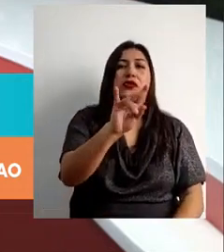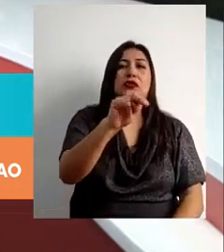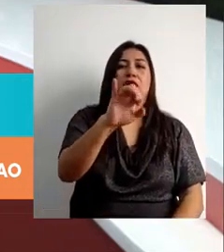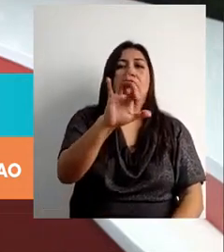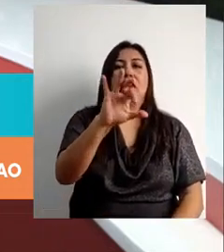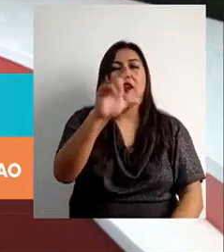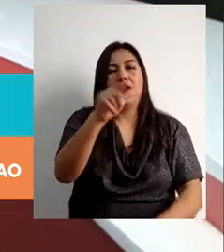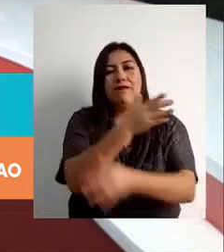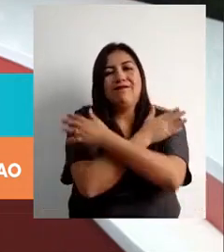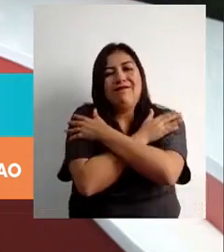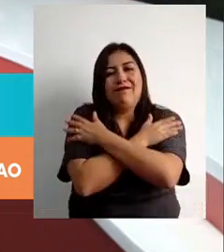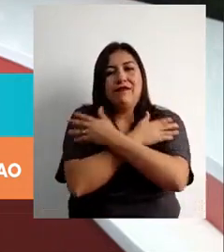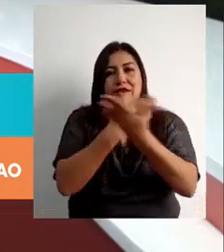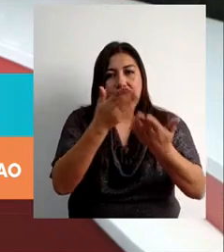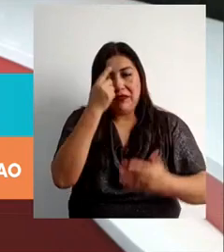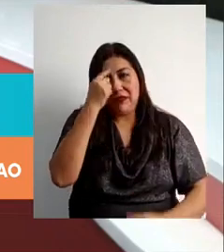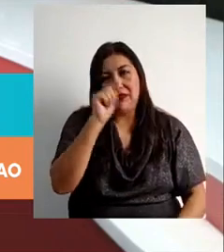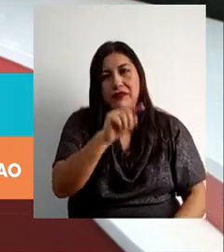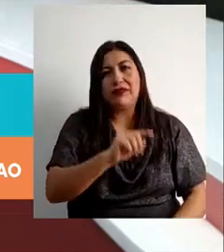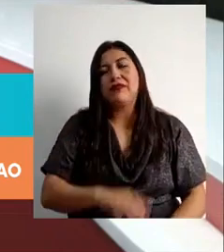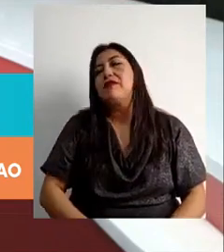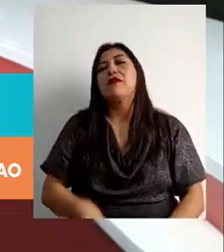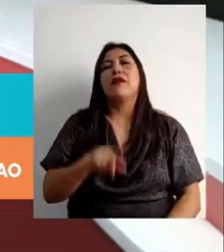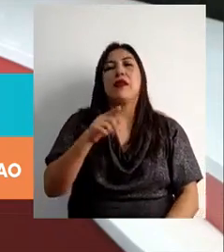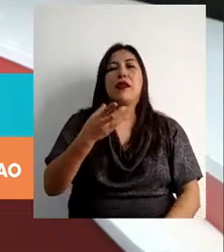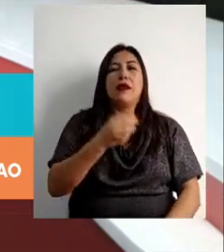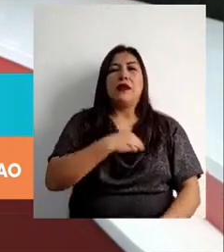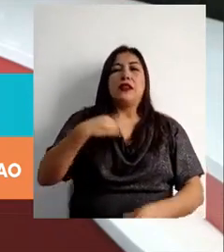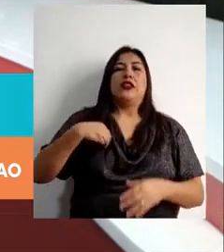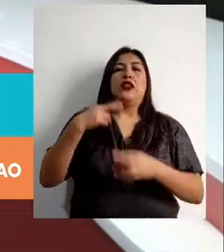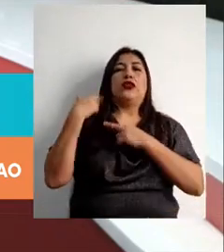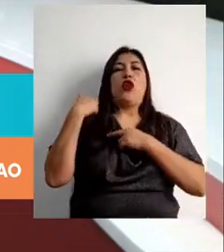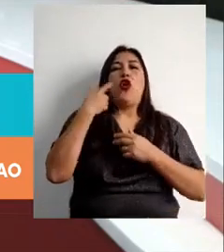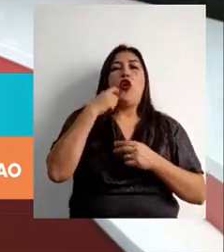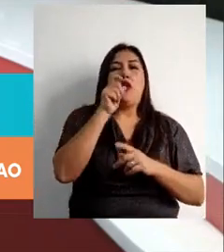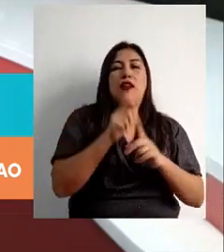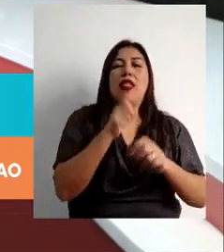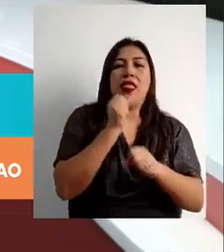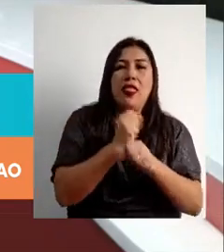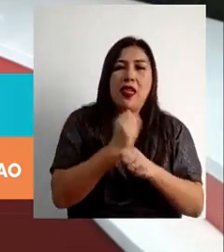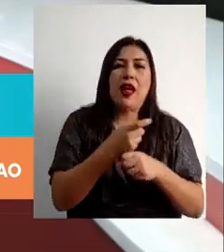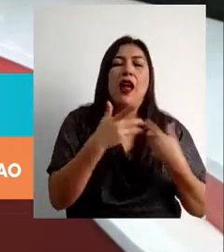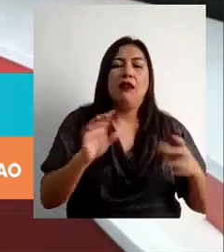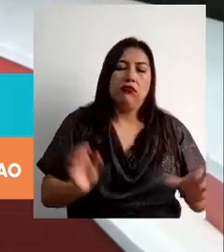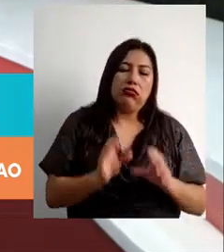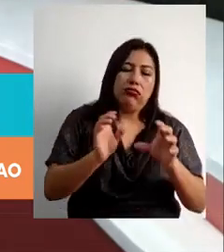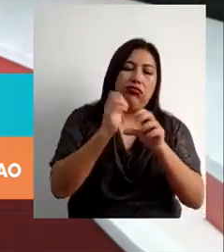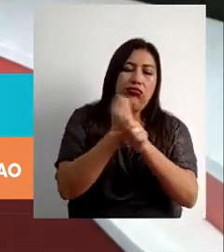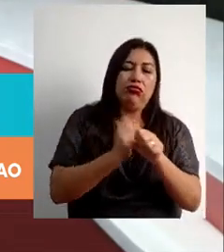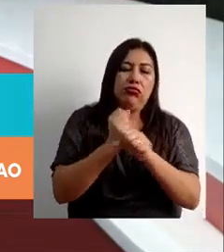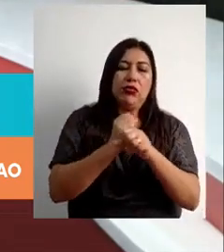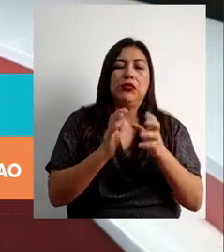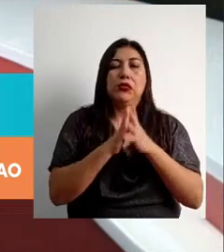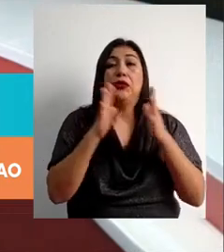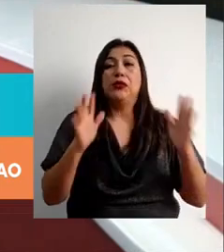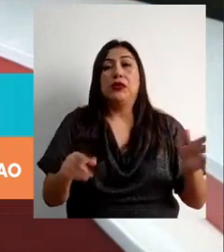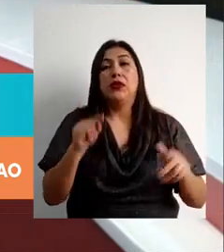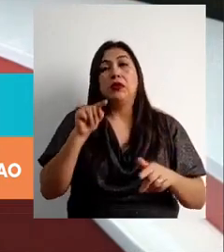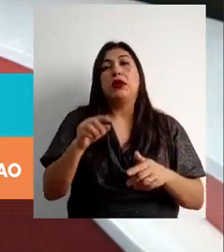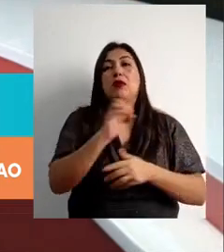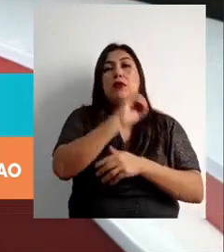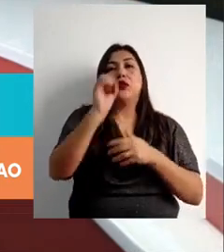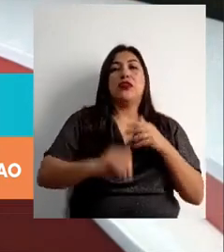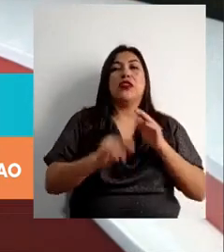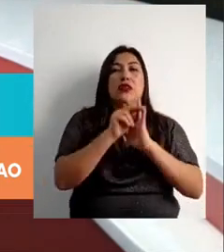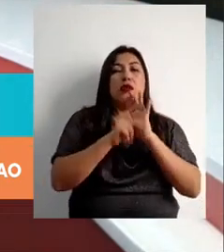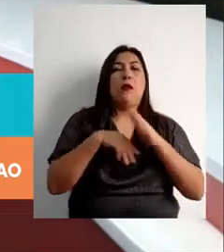como ministro de Trabajo está llevando a cabo esfuerzos encomiables para que esta cuota laboral se